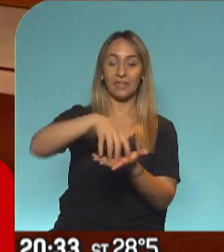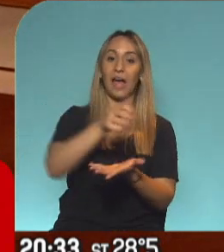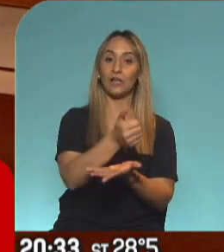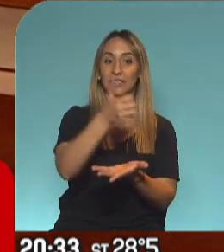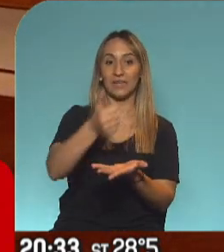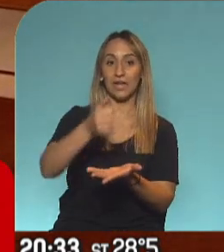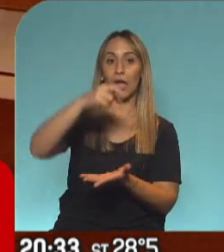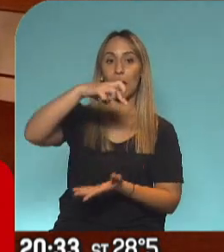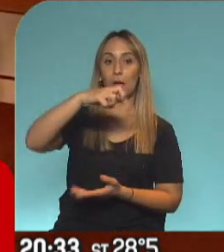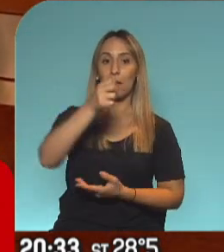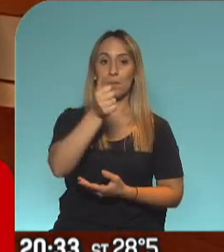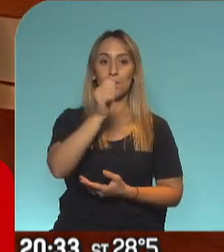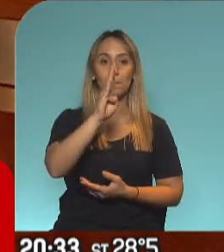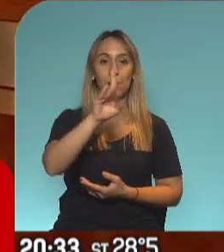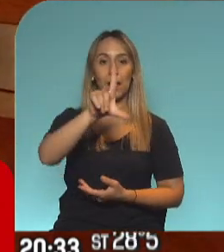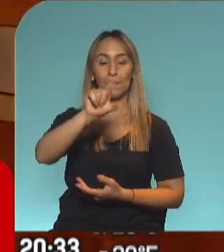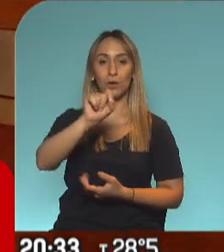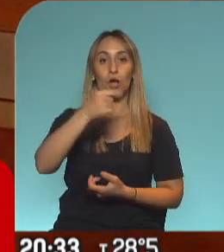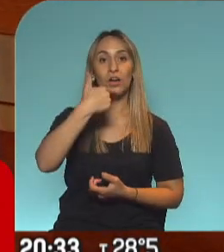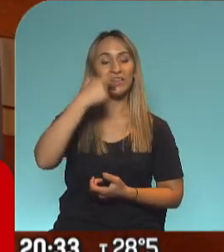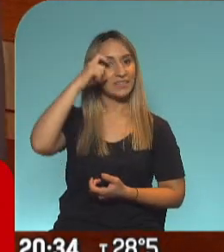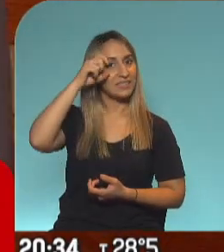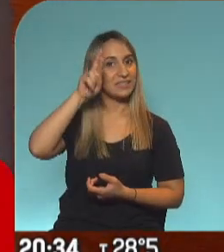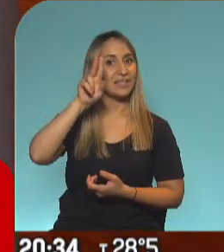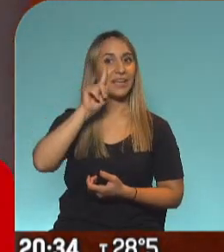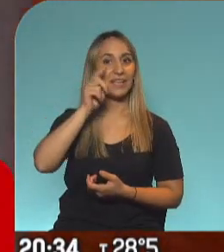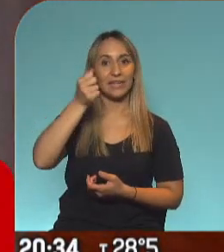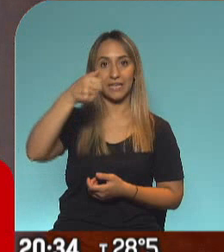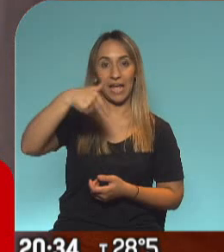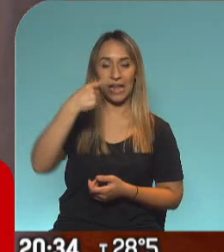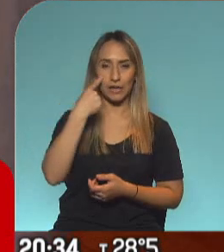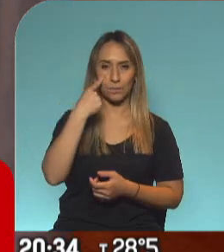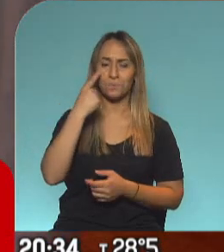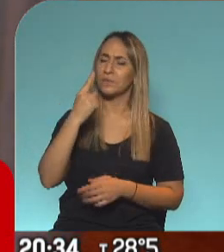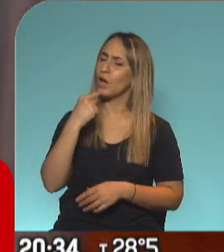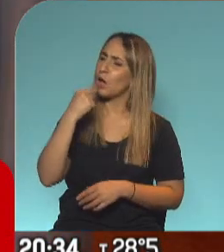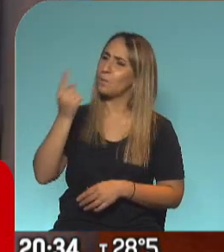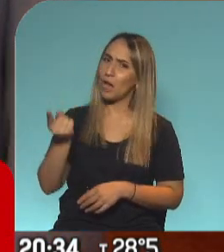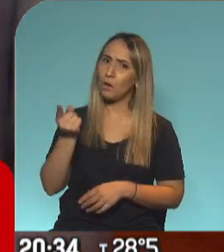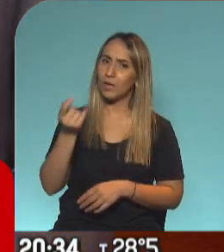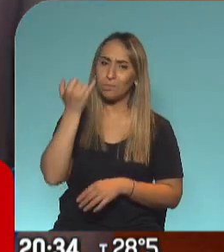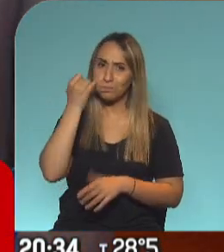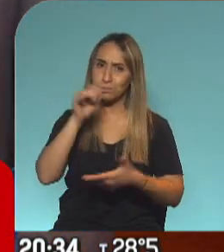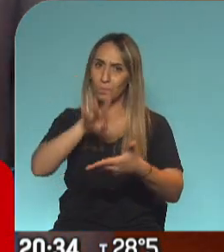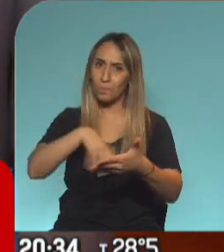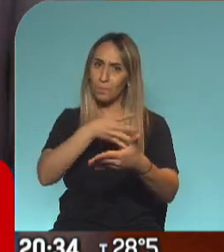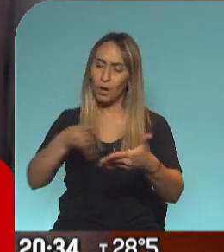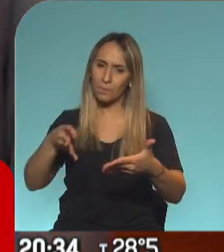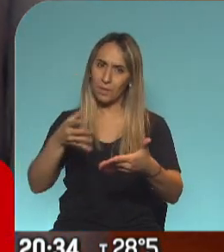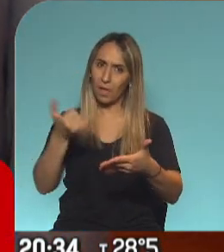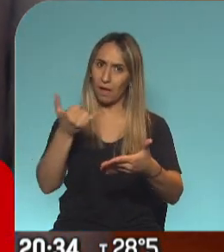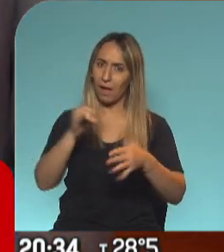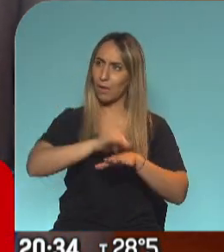a quien saludamos y agradecemos. La primera pregunta es, ¿hay otro vuelo programado dentro de los próximos 21 días?